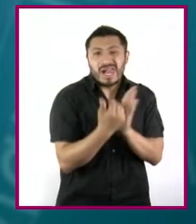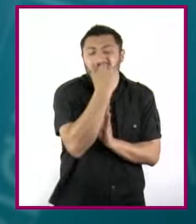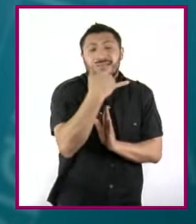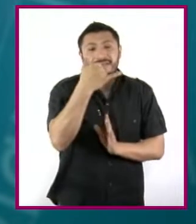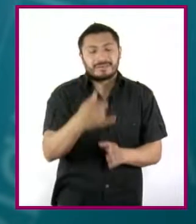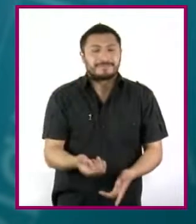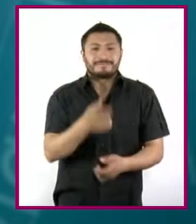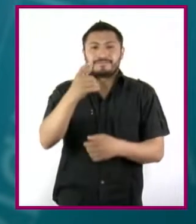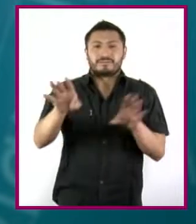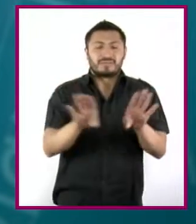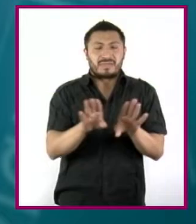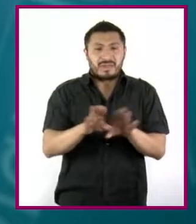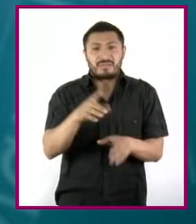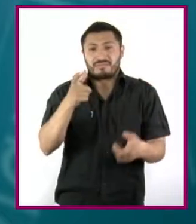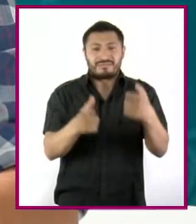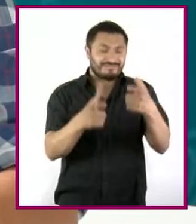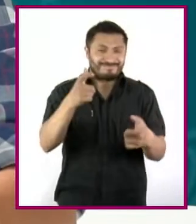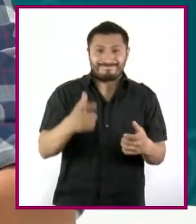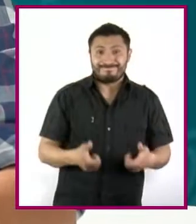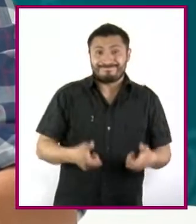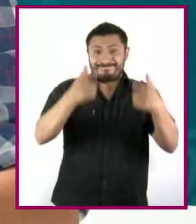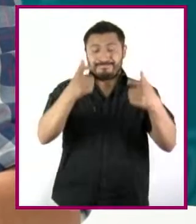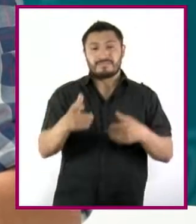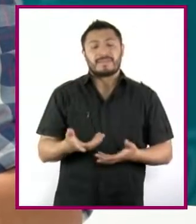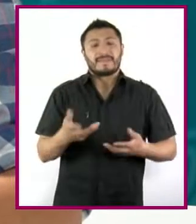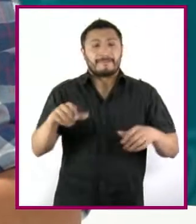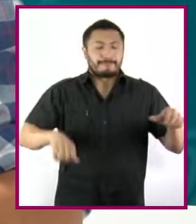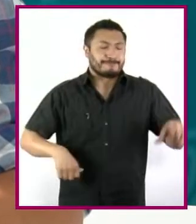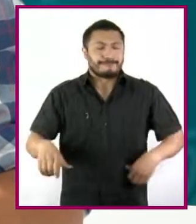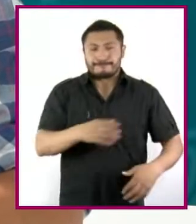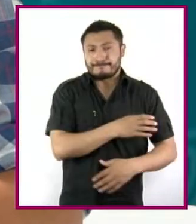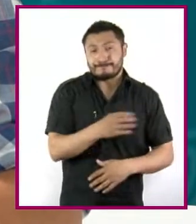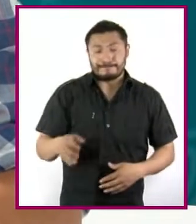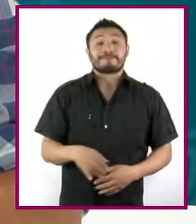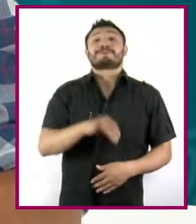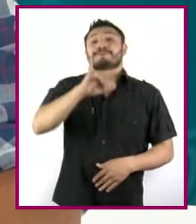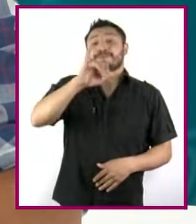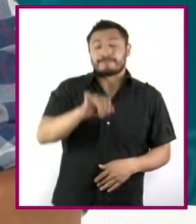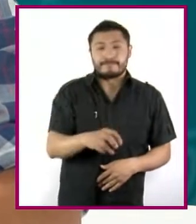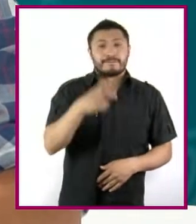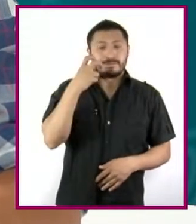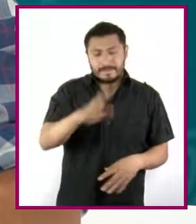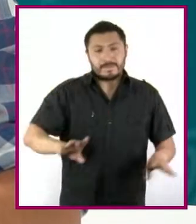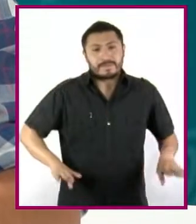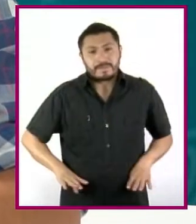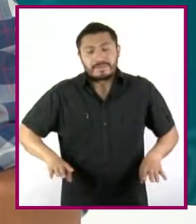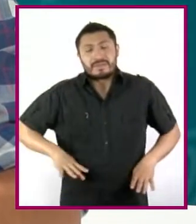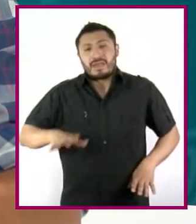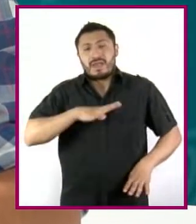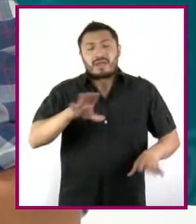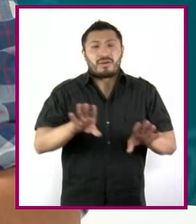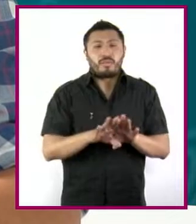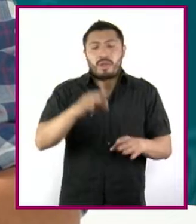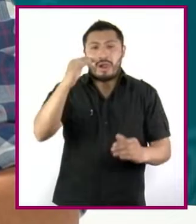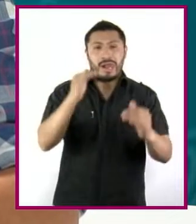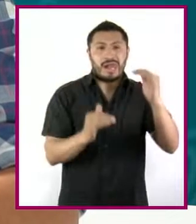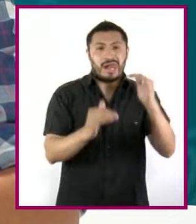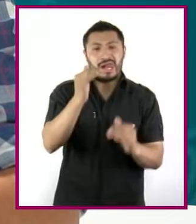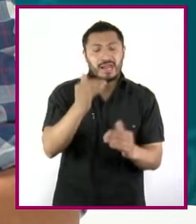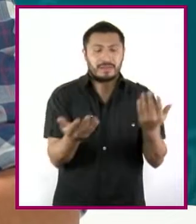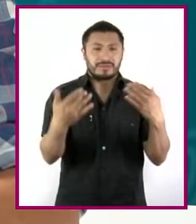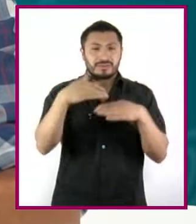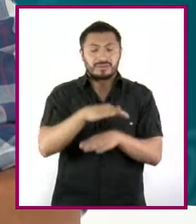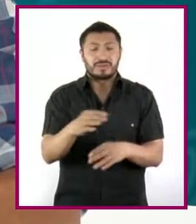algunos precios de algunos productos agrícolas. Así es, Ainda. Estas circunstancias generaron inestabilidad en amplios sectores de la